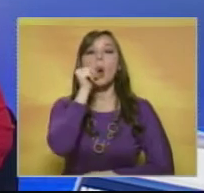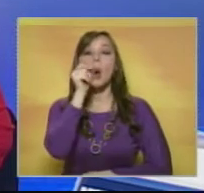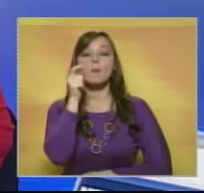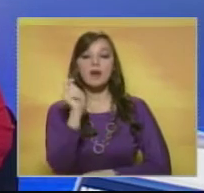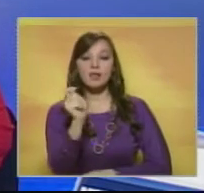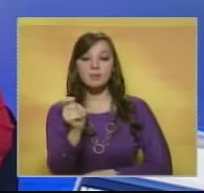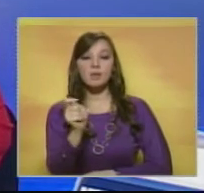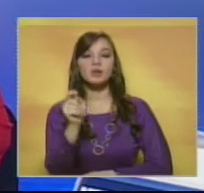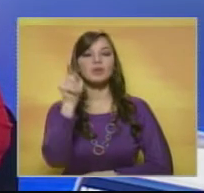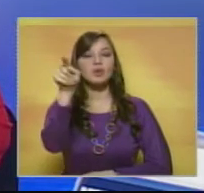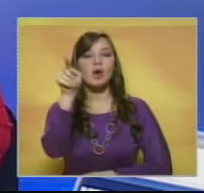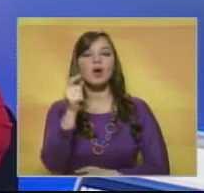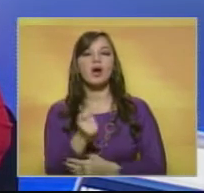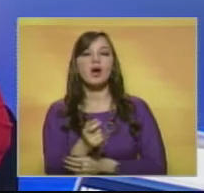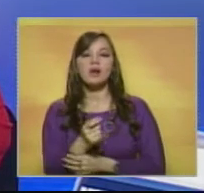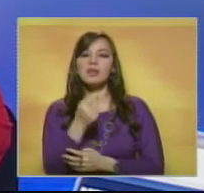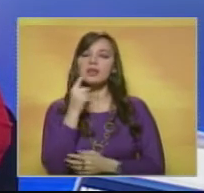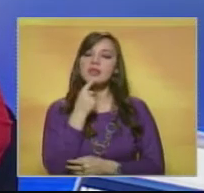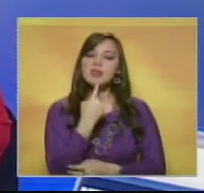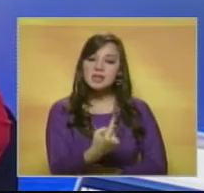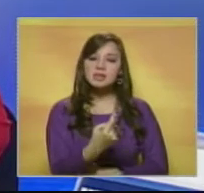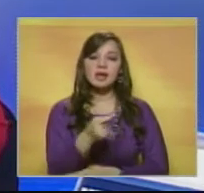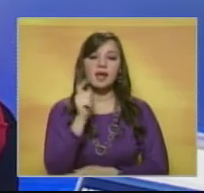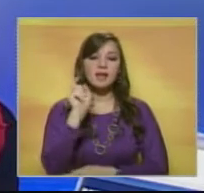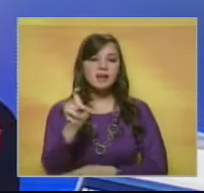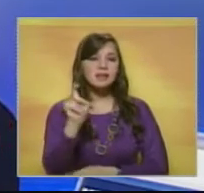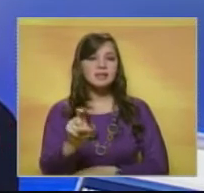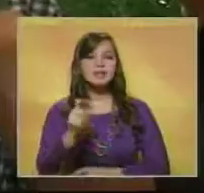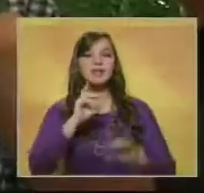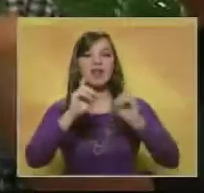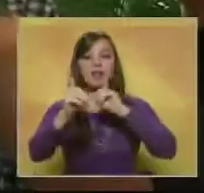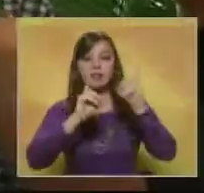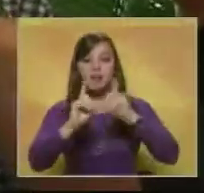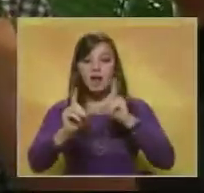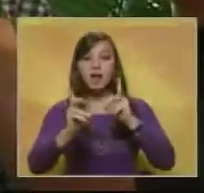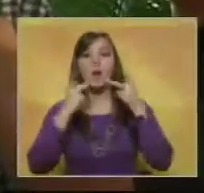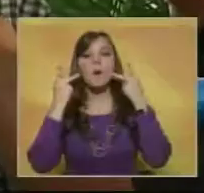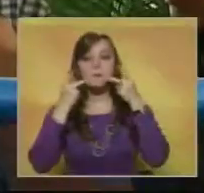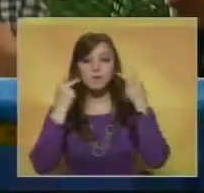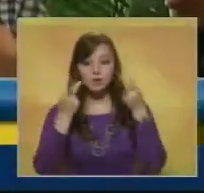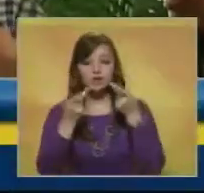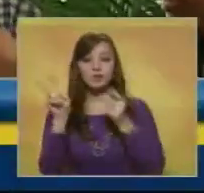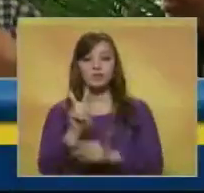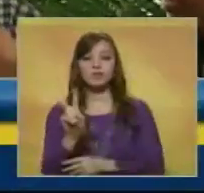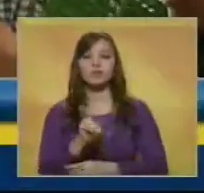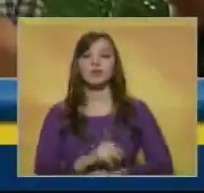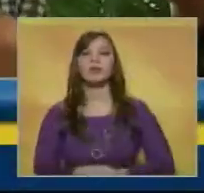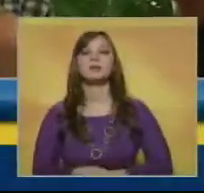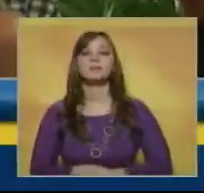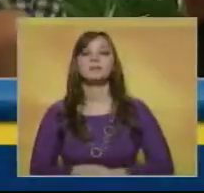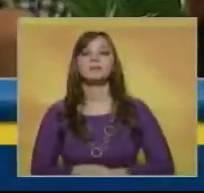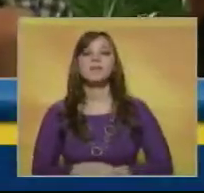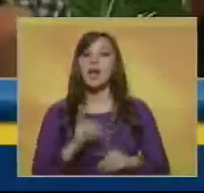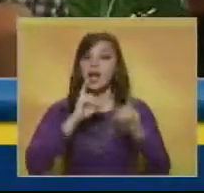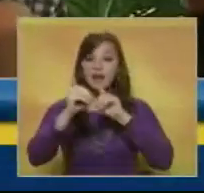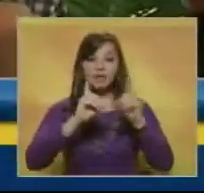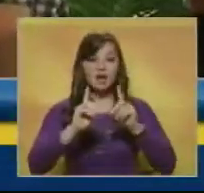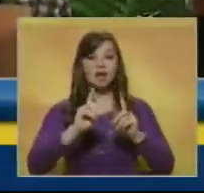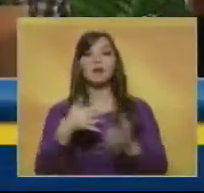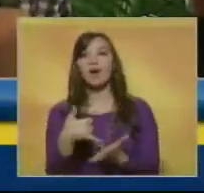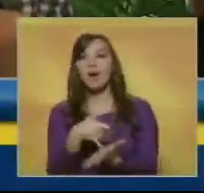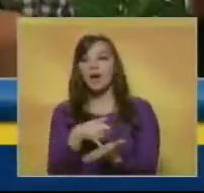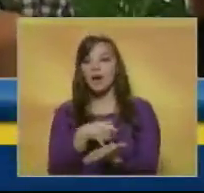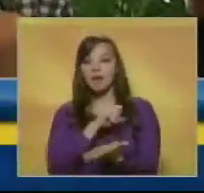de Machique sobre la necesidad del diálogo político en Venezuela. El diálogo no es una debilidad, no es una